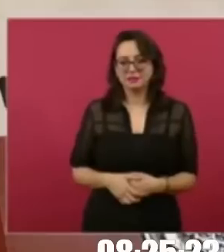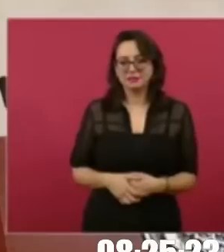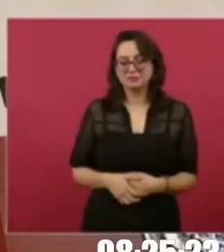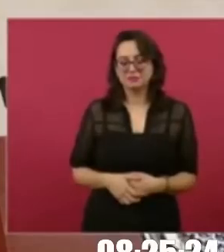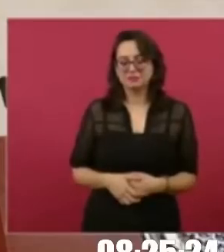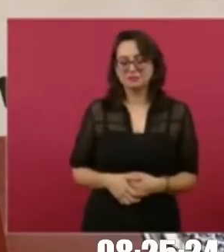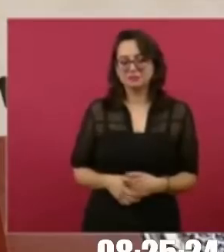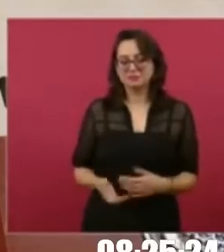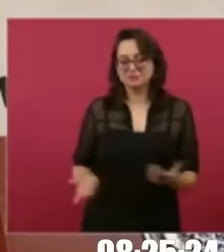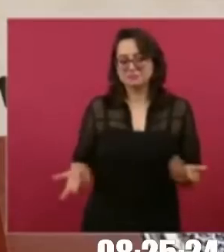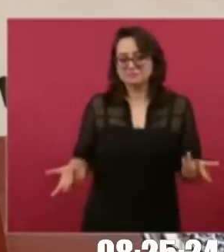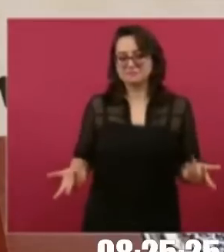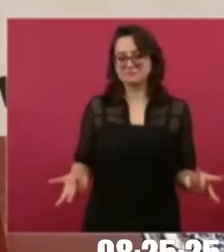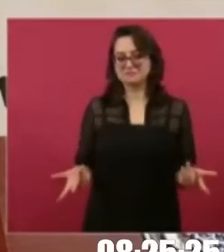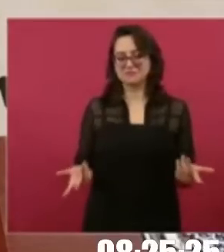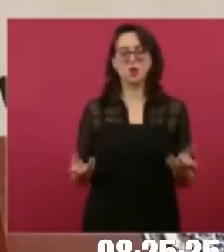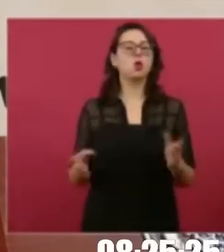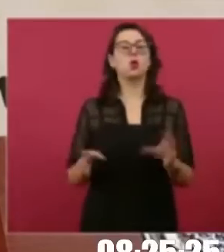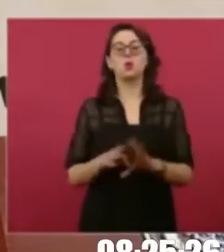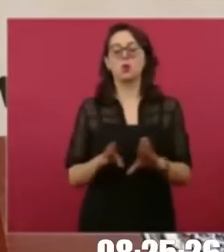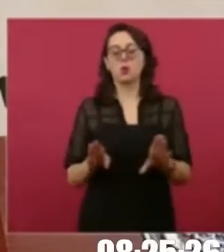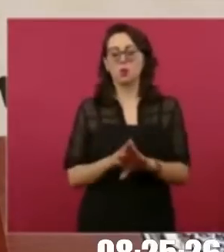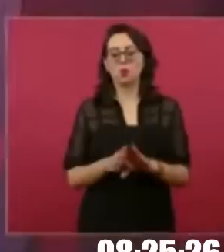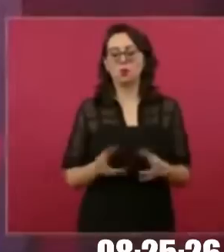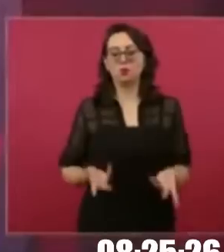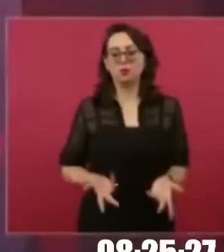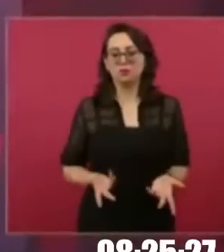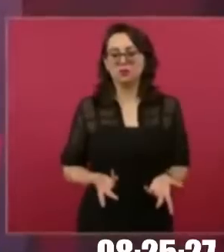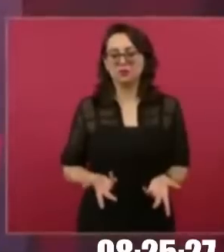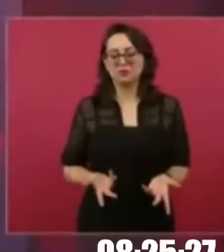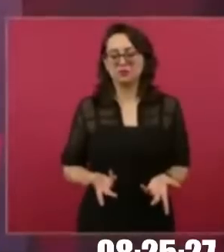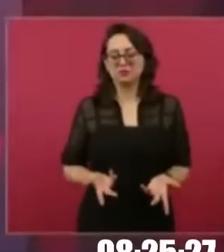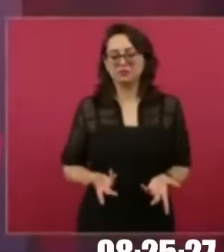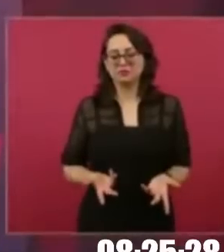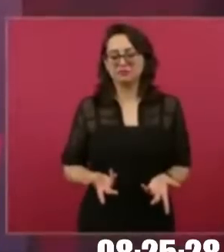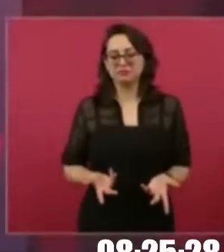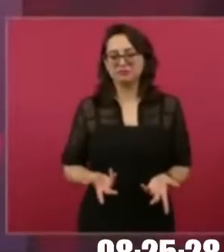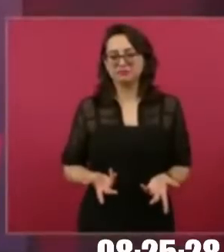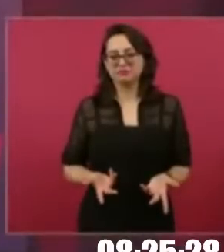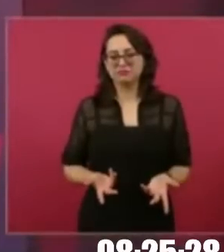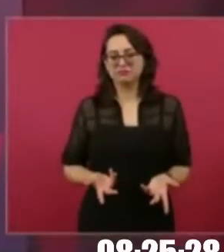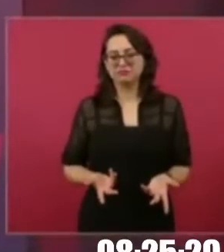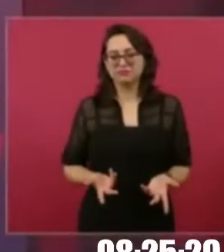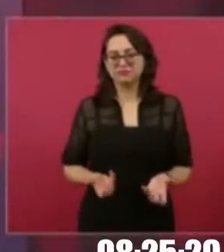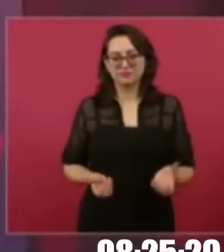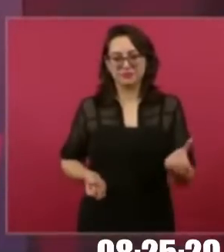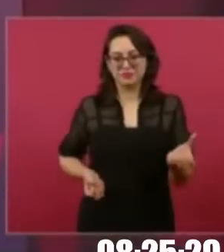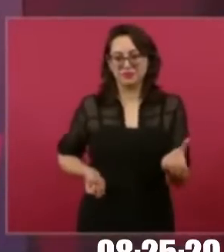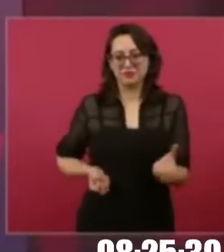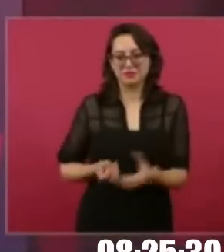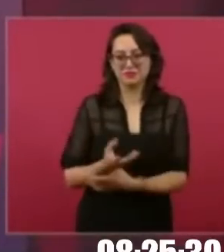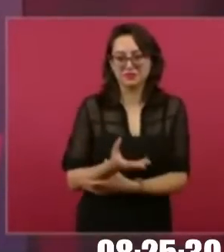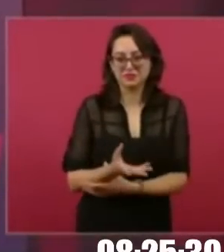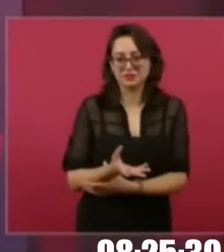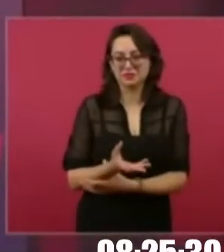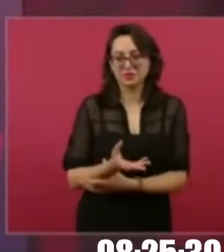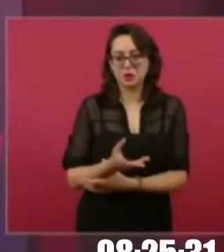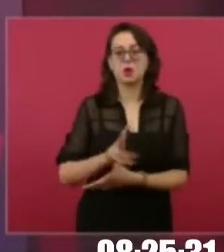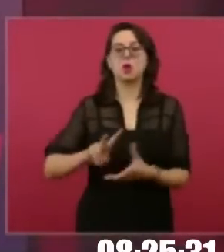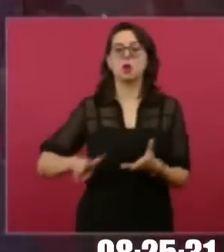Y a qué salen si en efecto